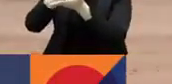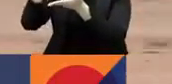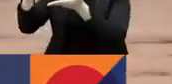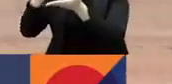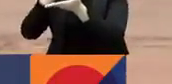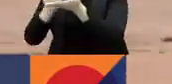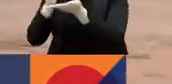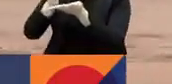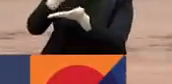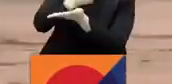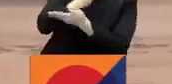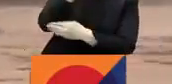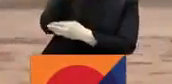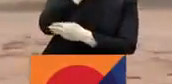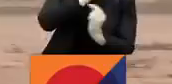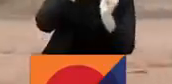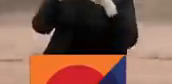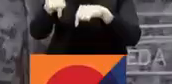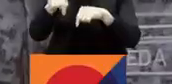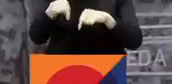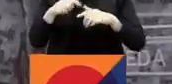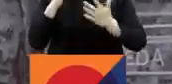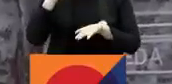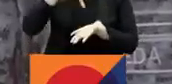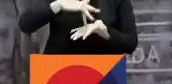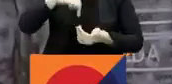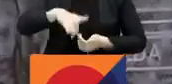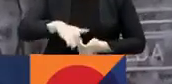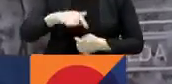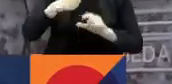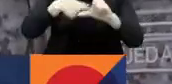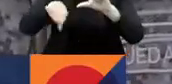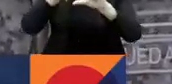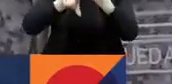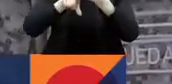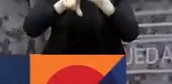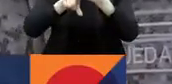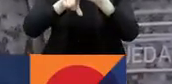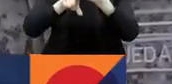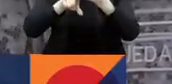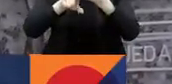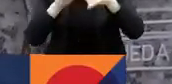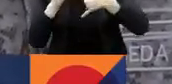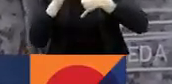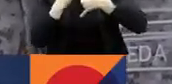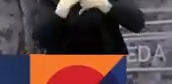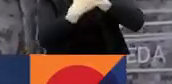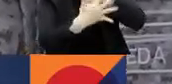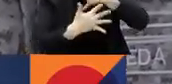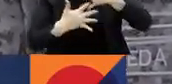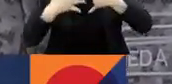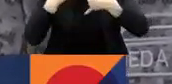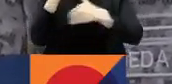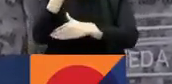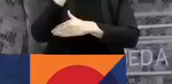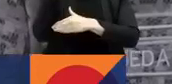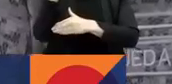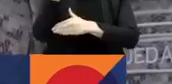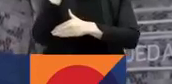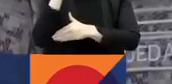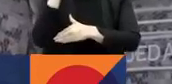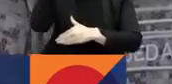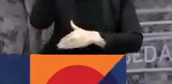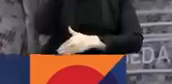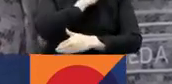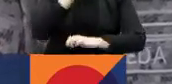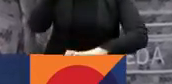con Venezuela. Desde La Guajira hasta el Amazonas, sin tregua. Está nuestro ejército en la defensa de los colombianos